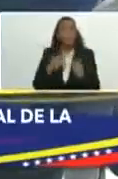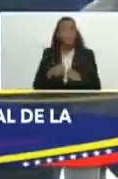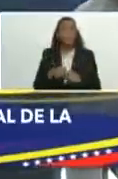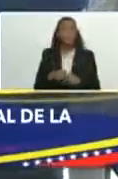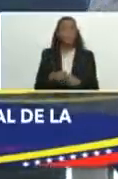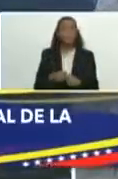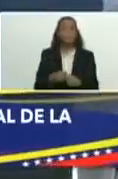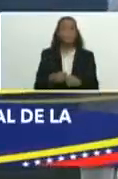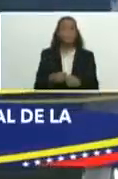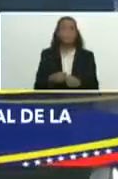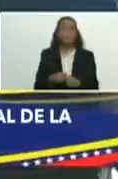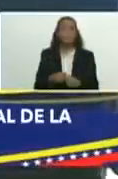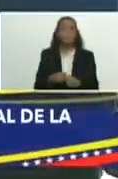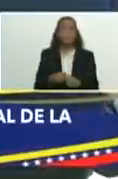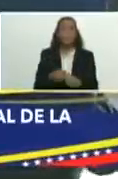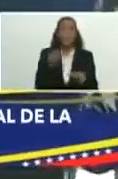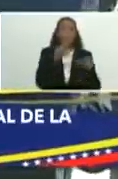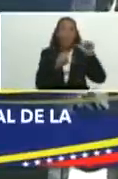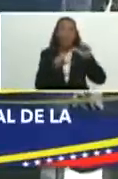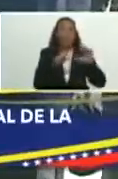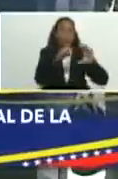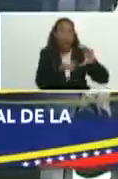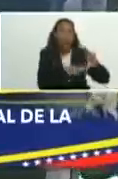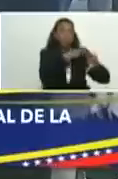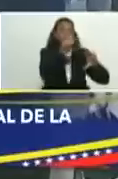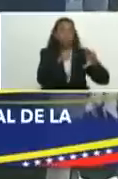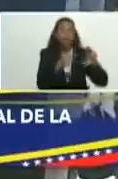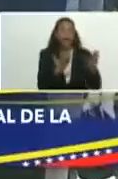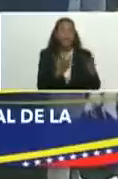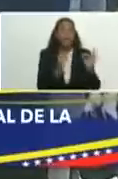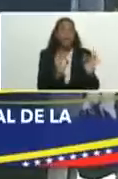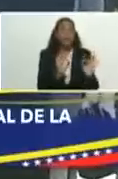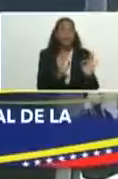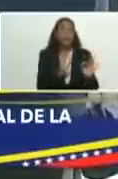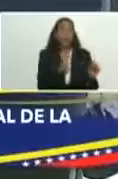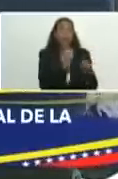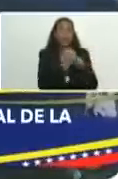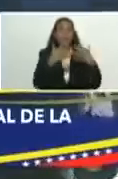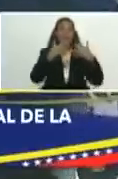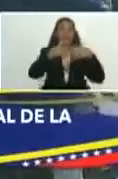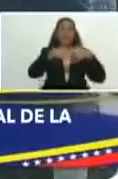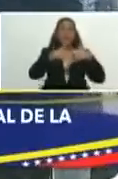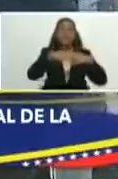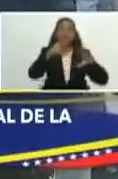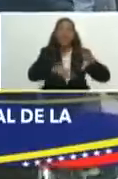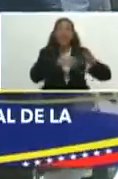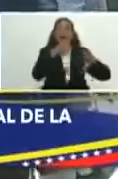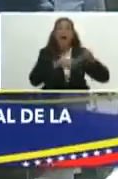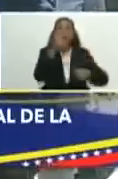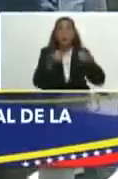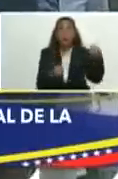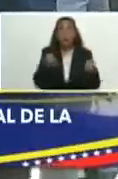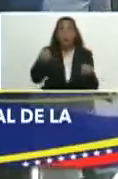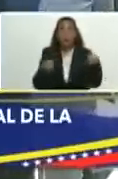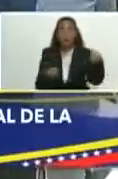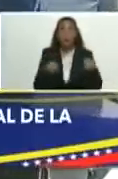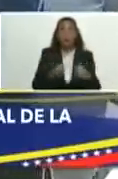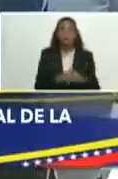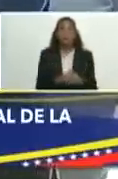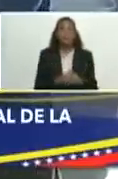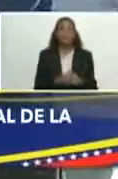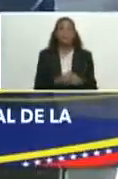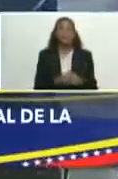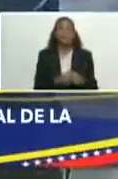La primera fase de elaboración del caucho, John, ¿verdad? Es la primera fase de la elaboración del caucho. Correcto. Y de aquí